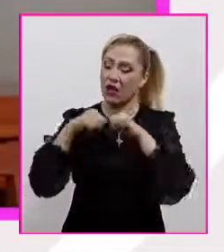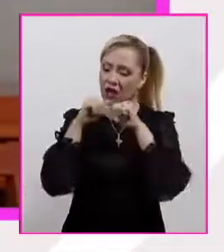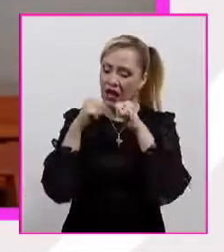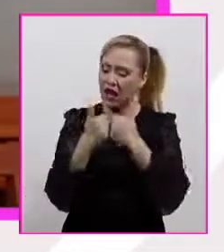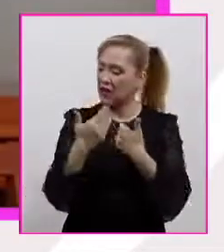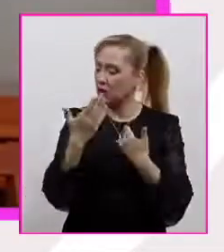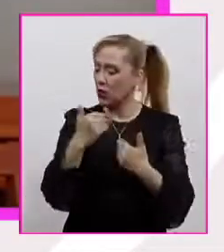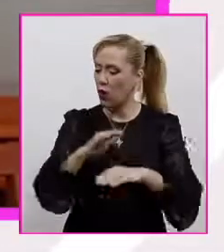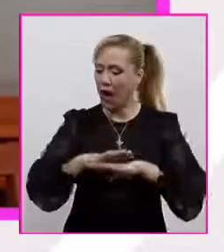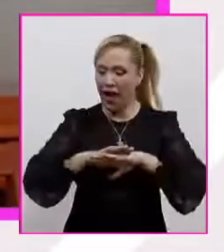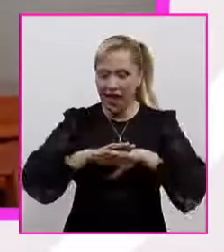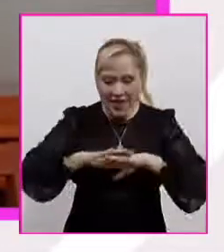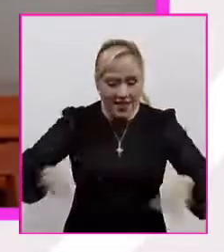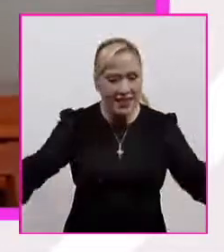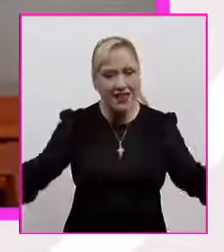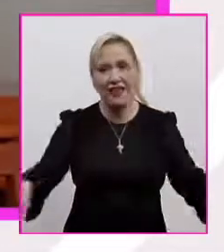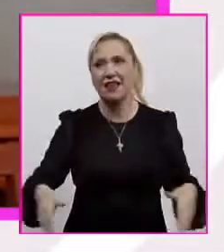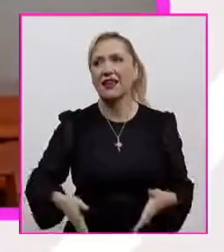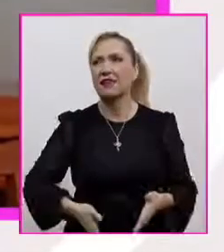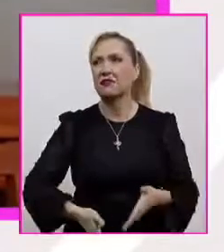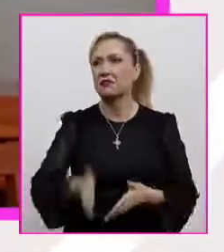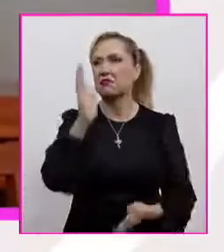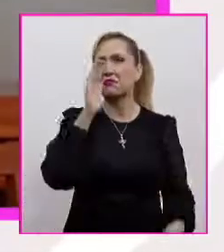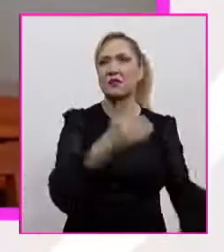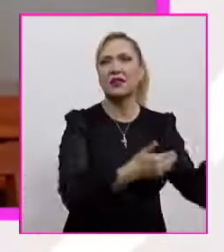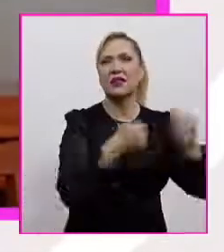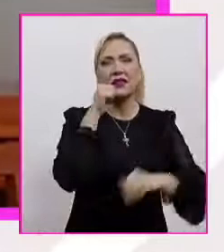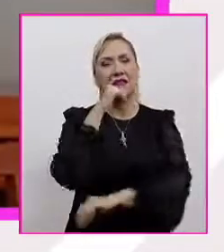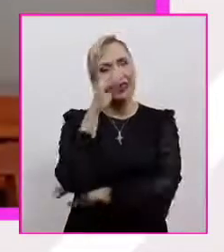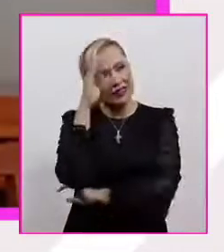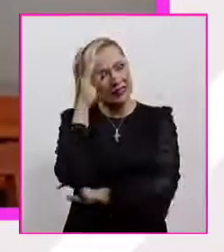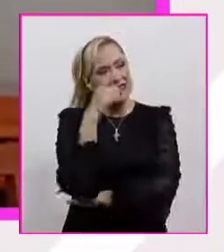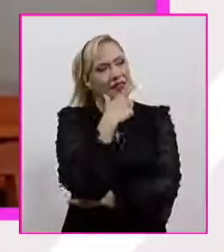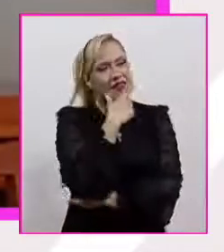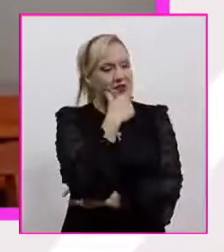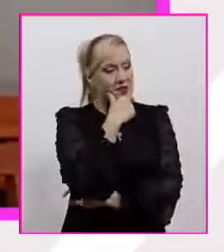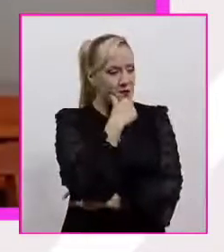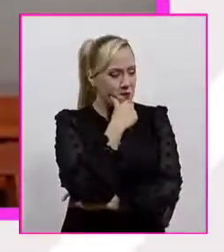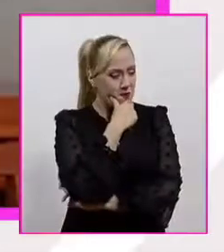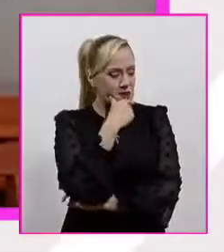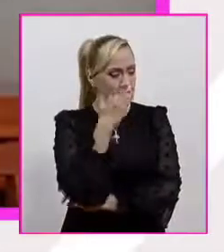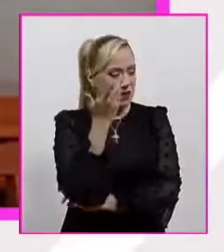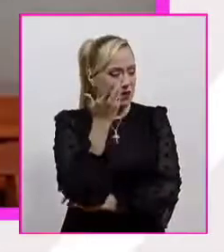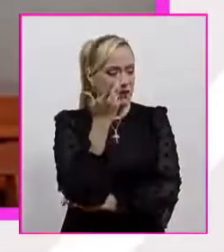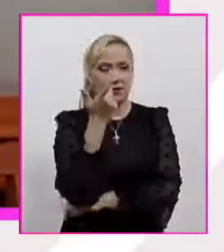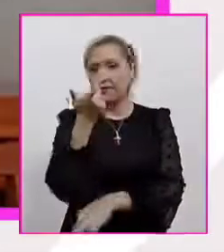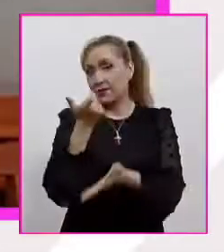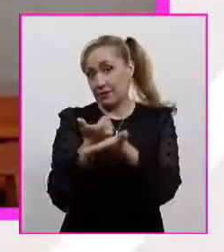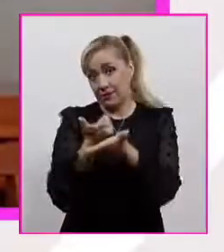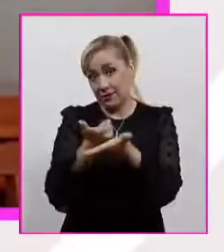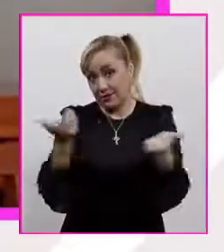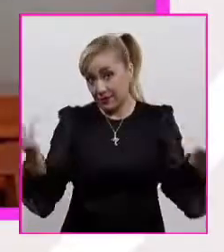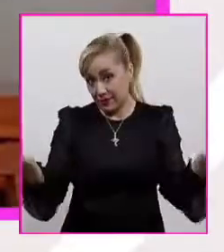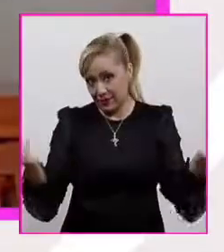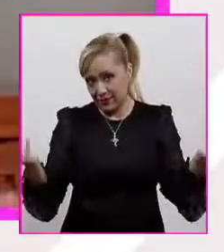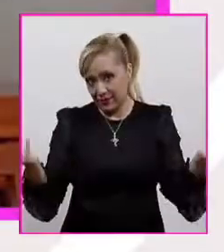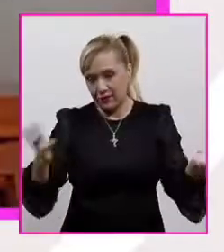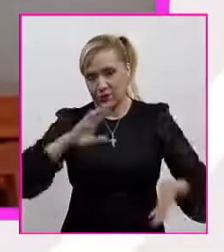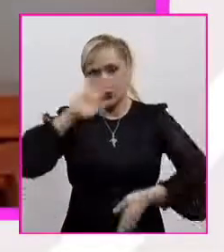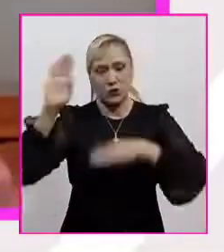son cuestiones que rebasan los datos económicos. Claramente la globalización